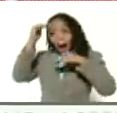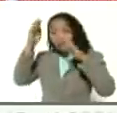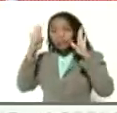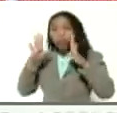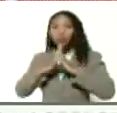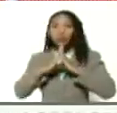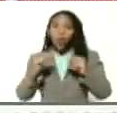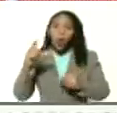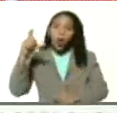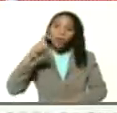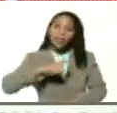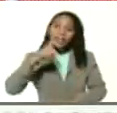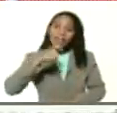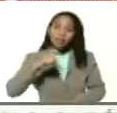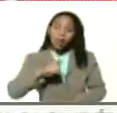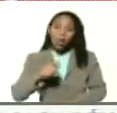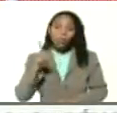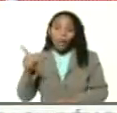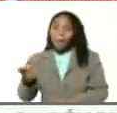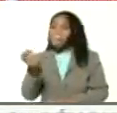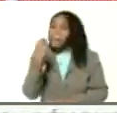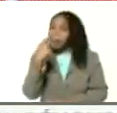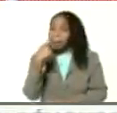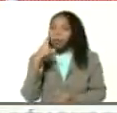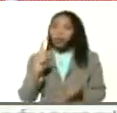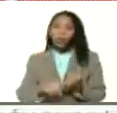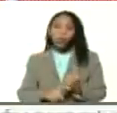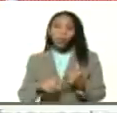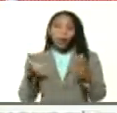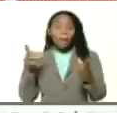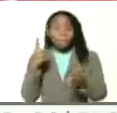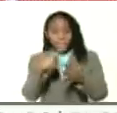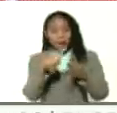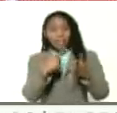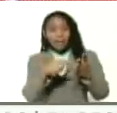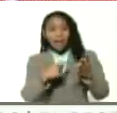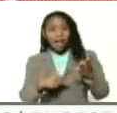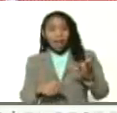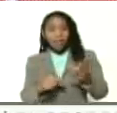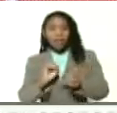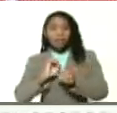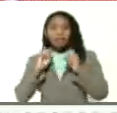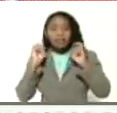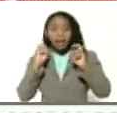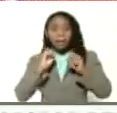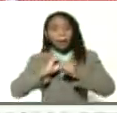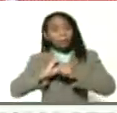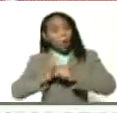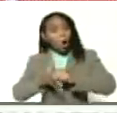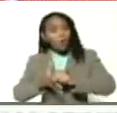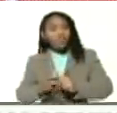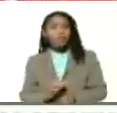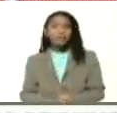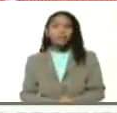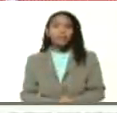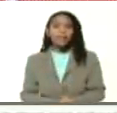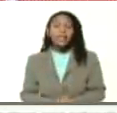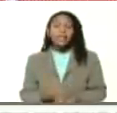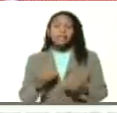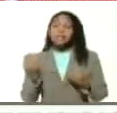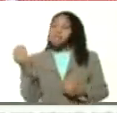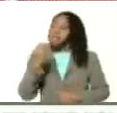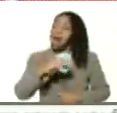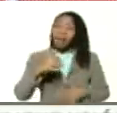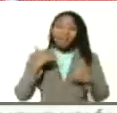lo necesario de medicamentos, equipamientos del COVID-19 y más